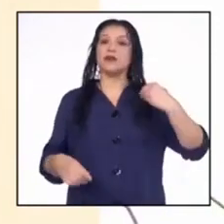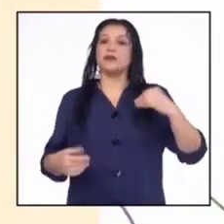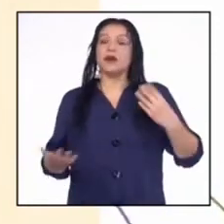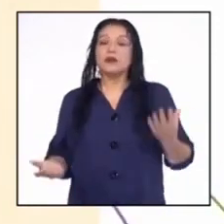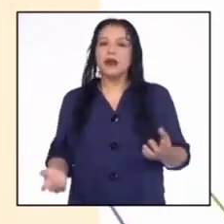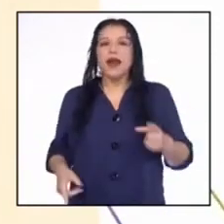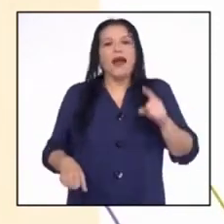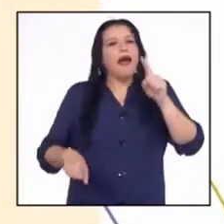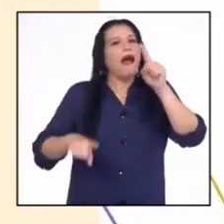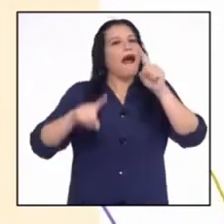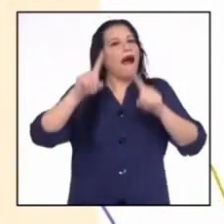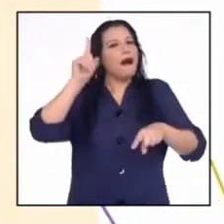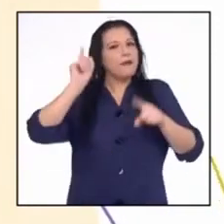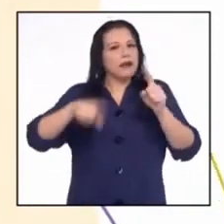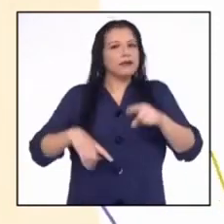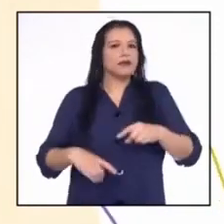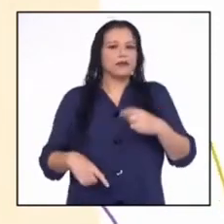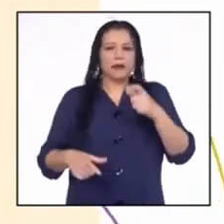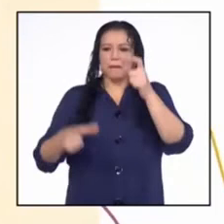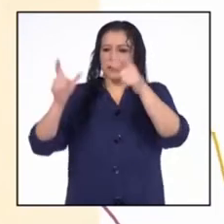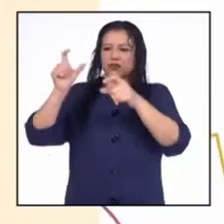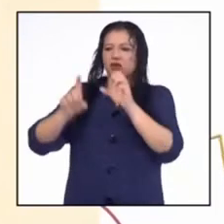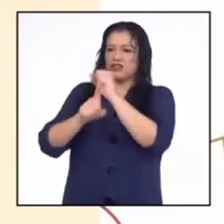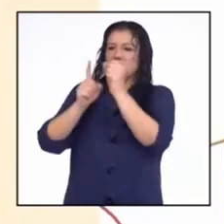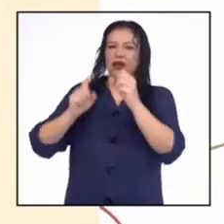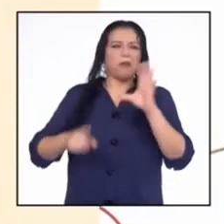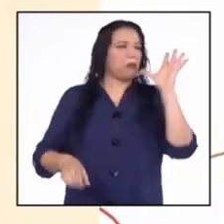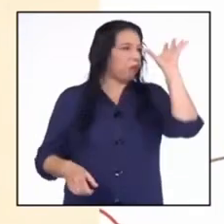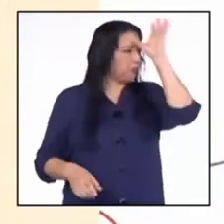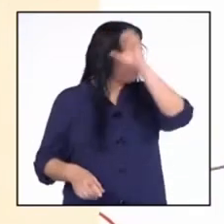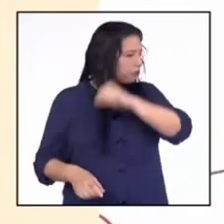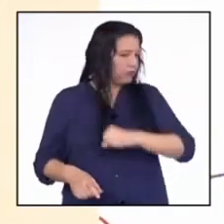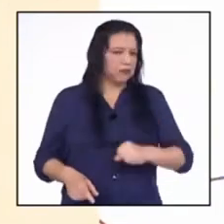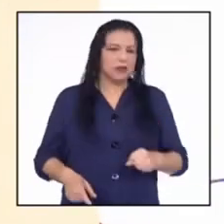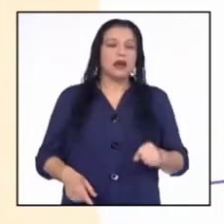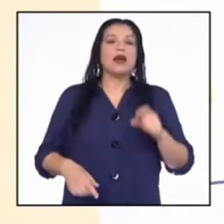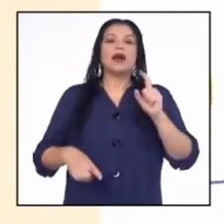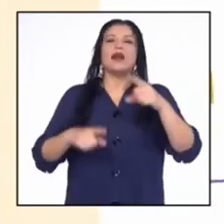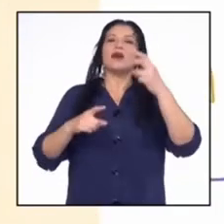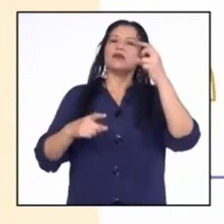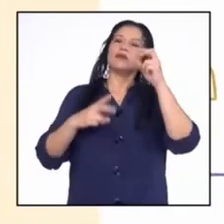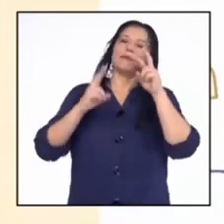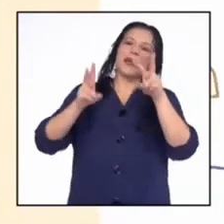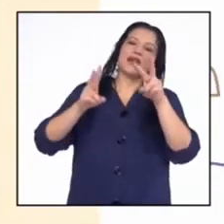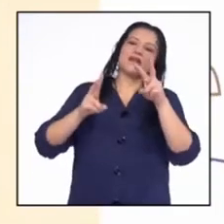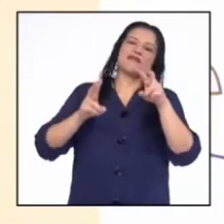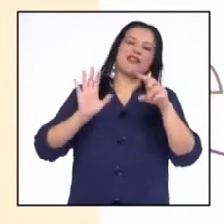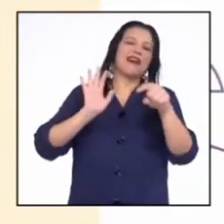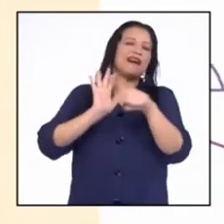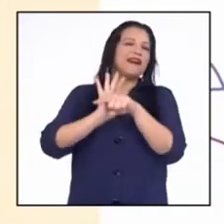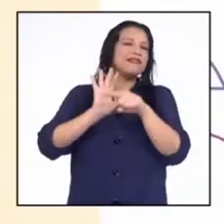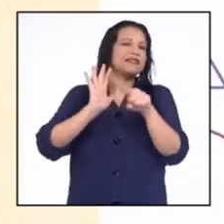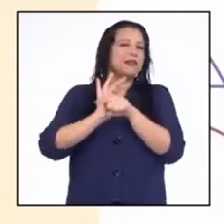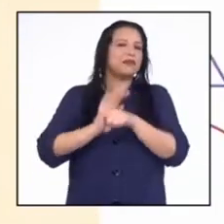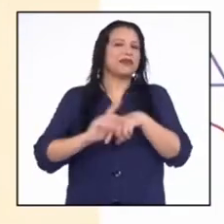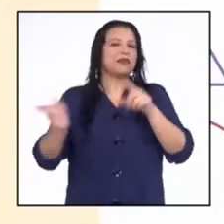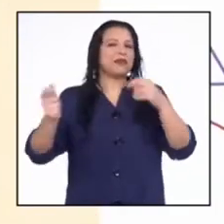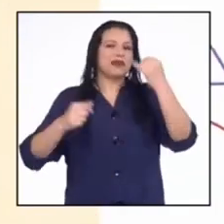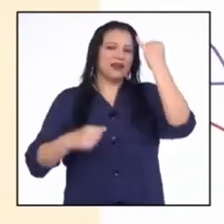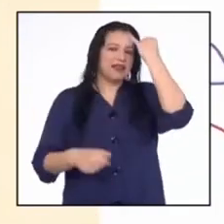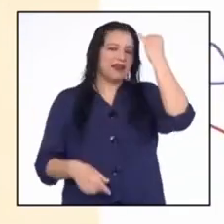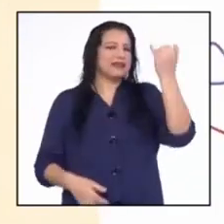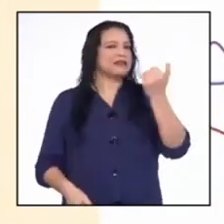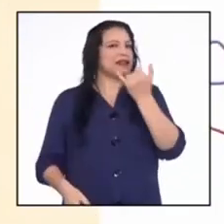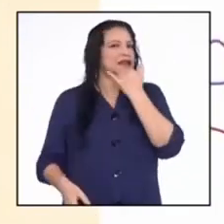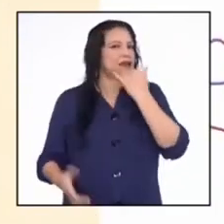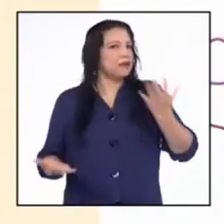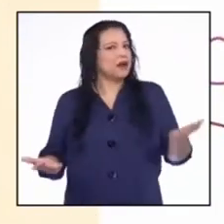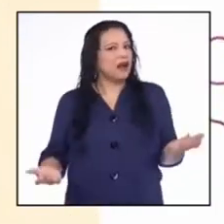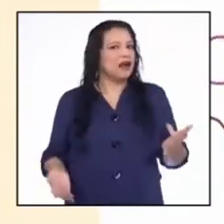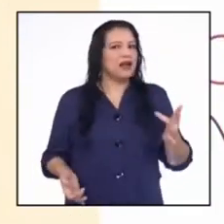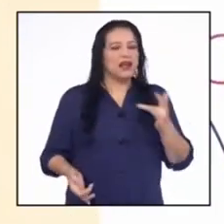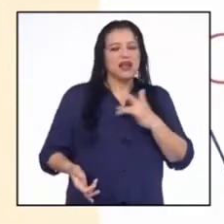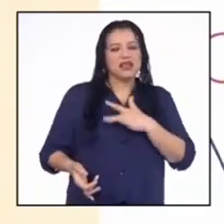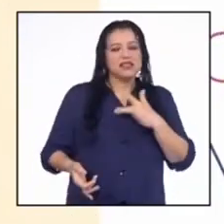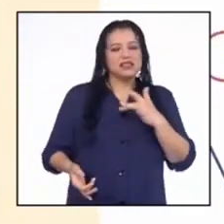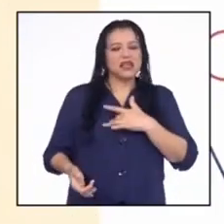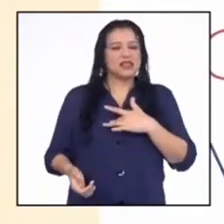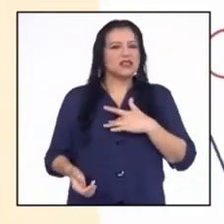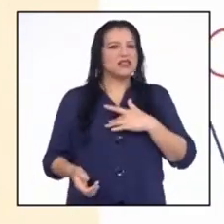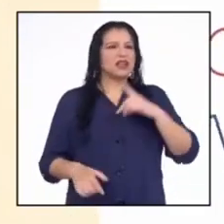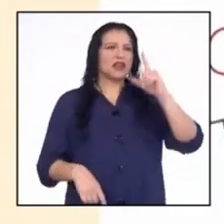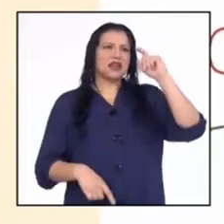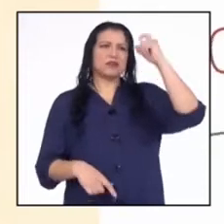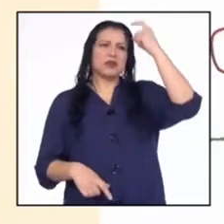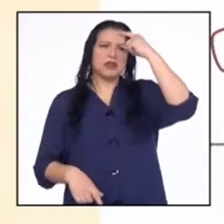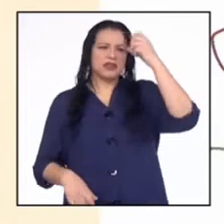adolescentes a veces son invisibles para la sociedad. Los ven de una manera negativa y con ciertos prejuicios. Sienten que las